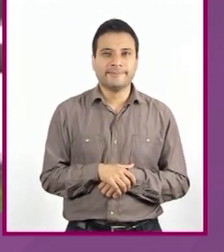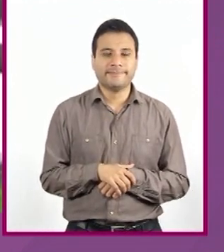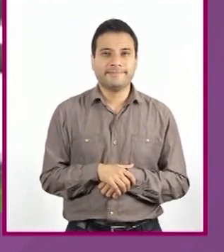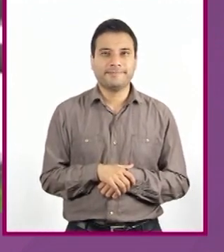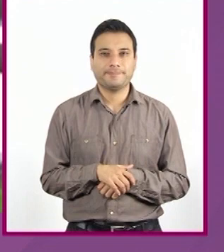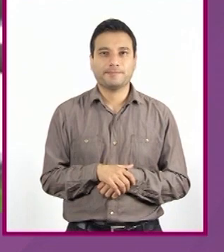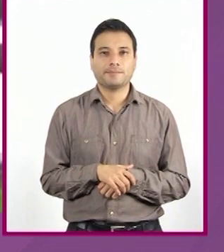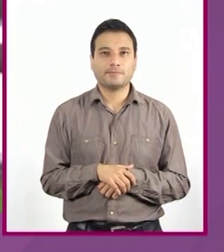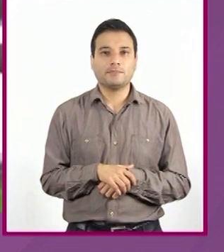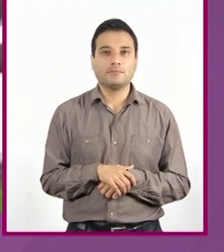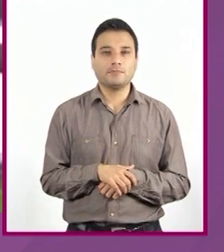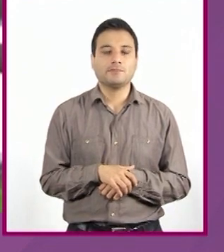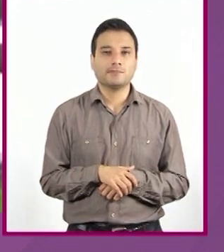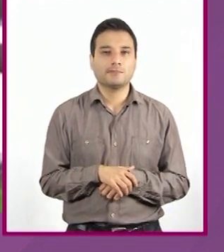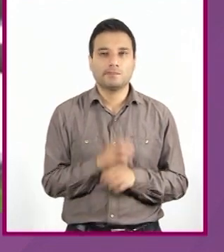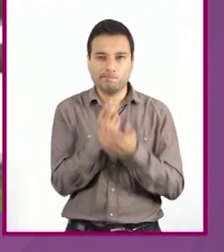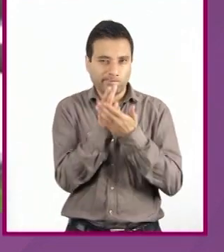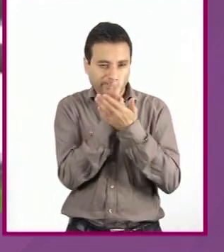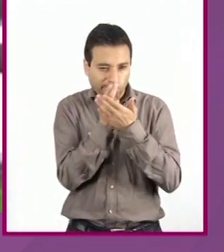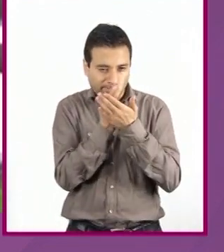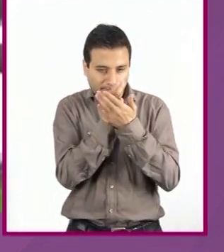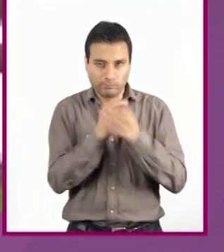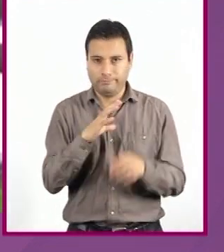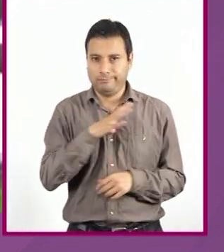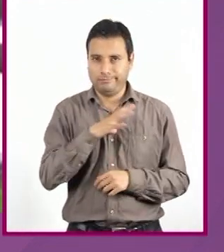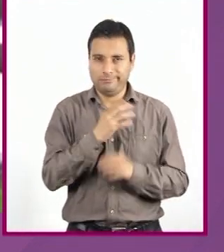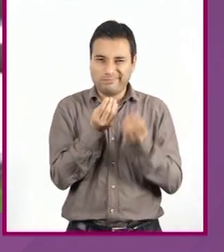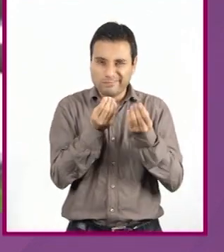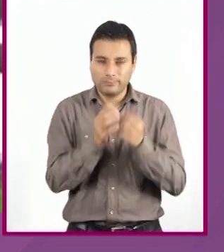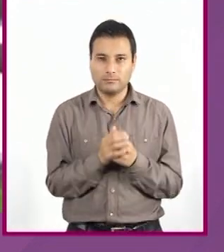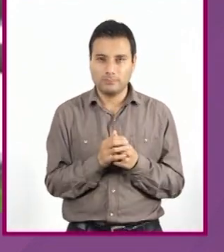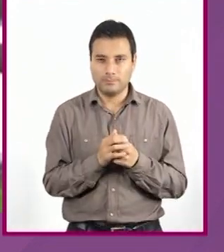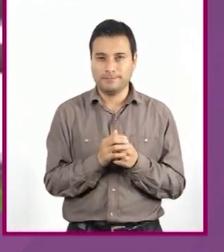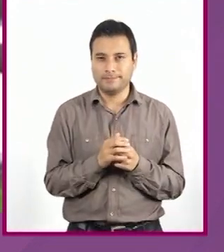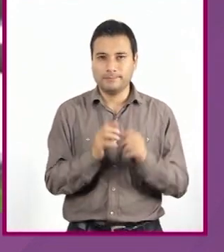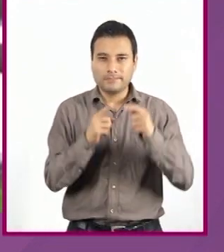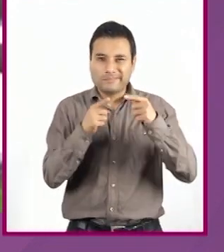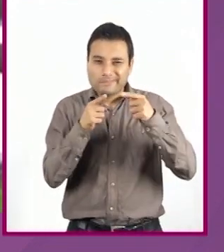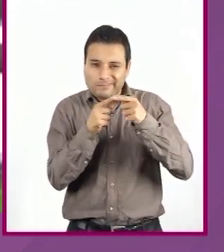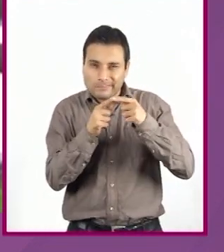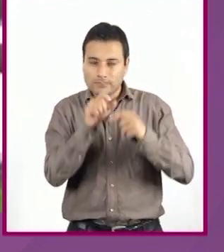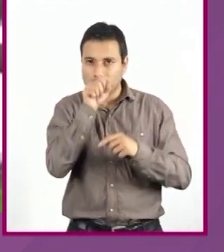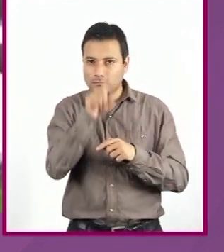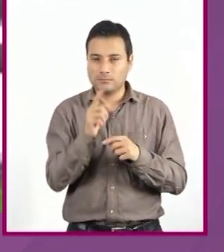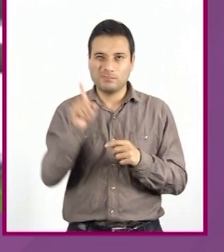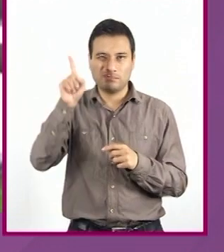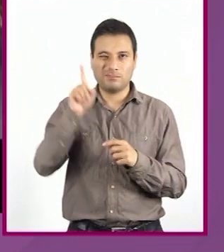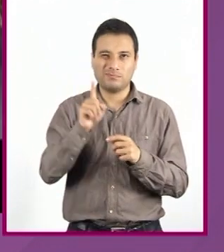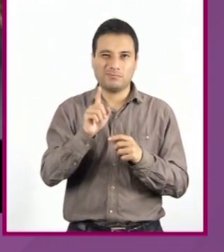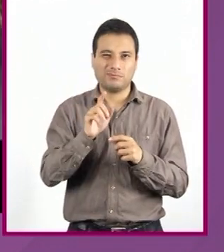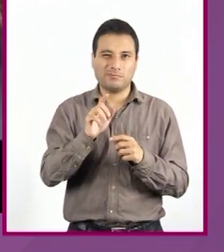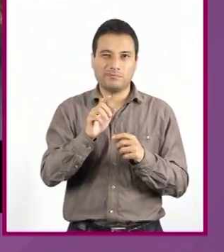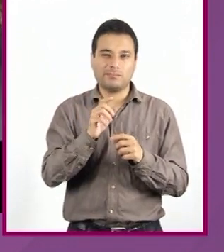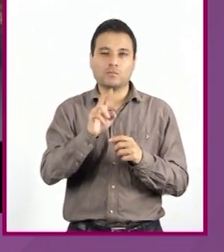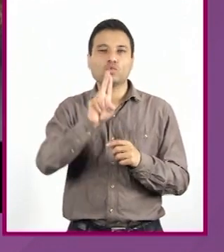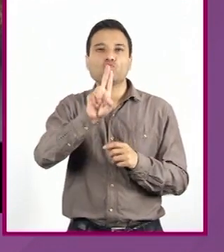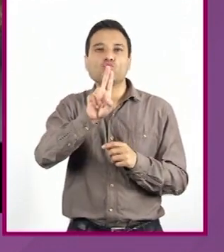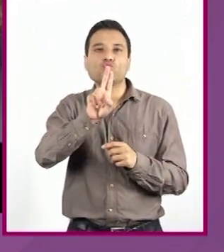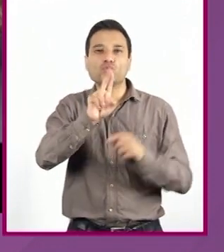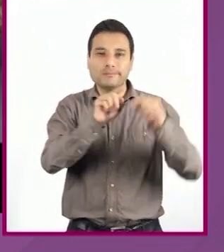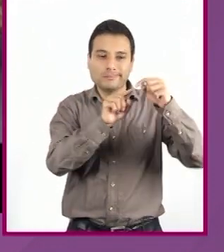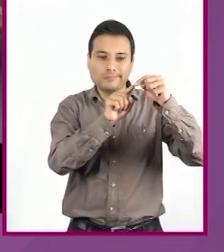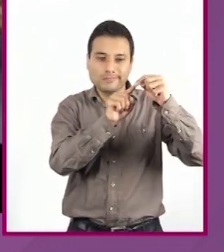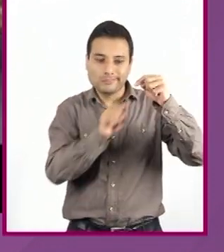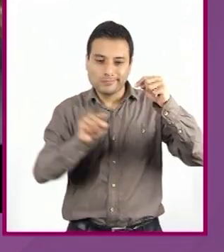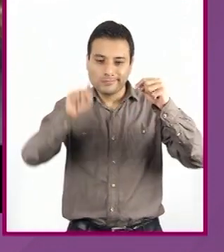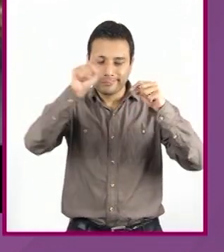el exterior y en los remates, digamos. Es una forma de herradura en, en los extremos. Tiene ahí